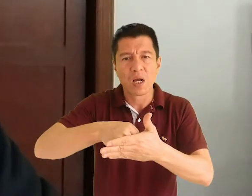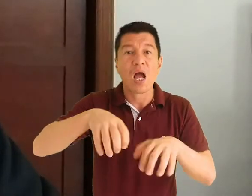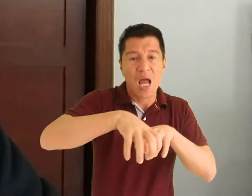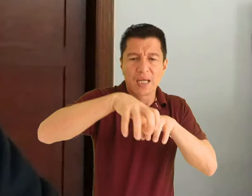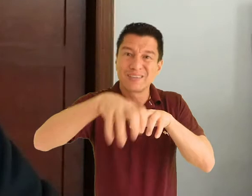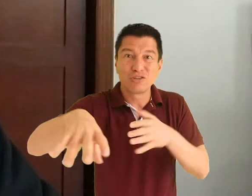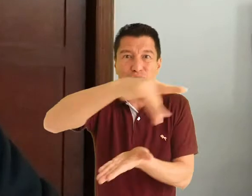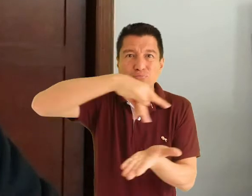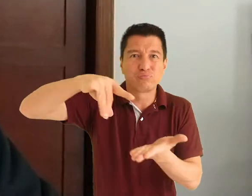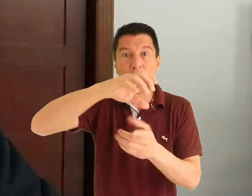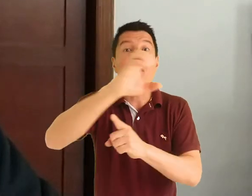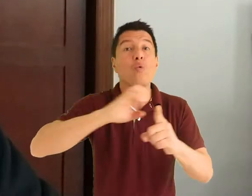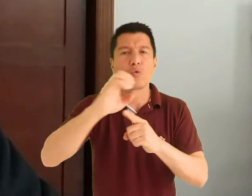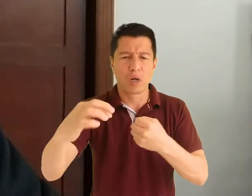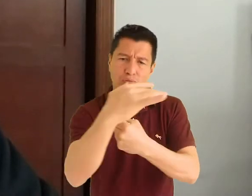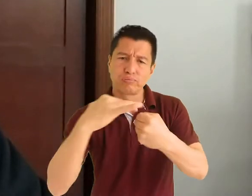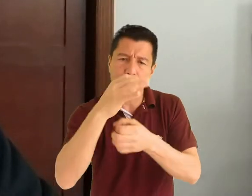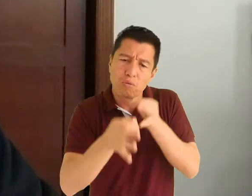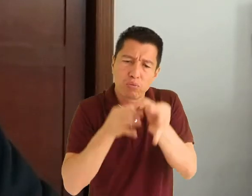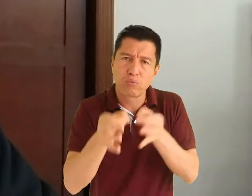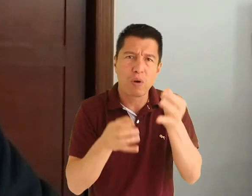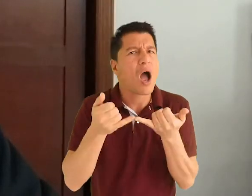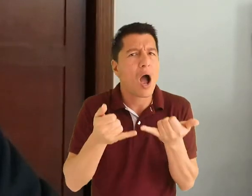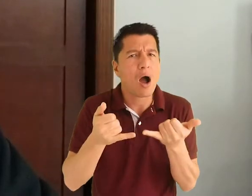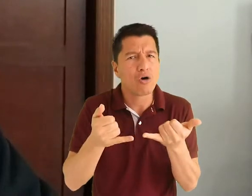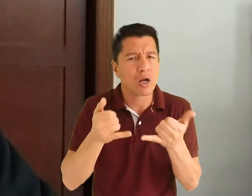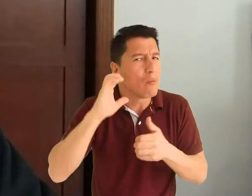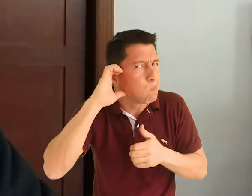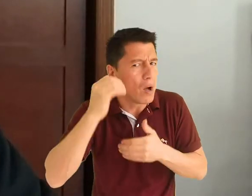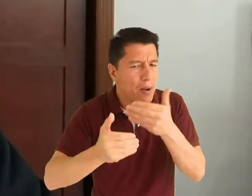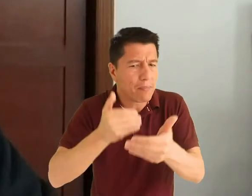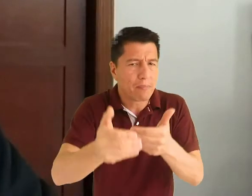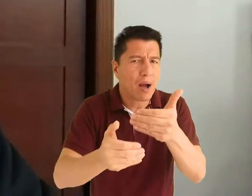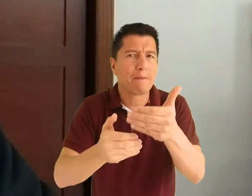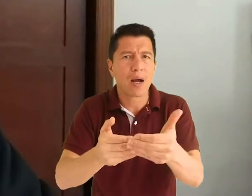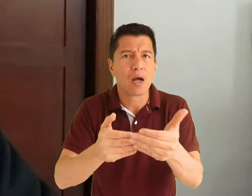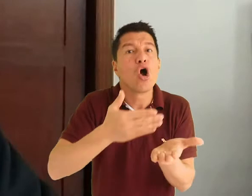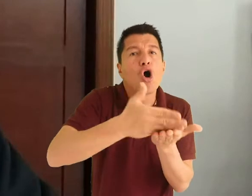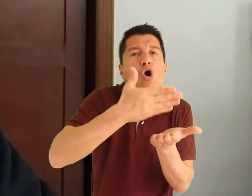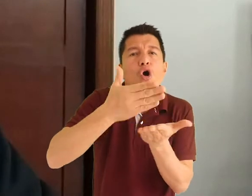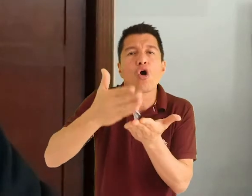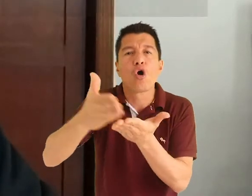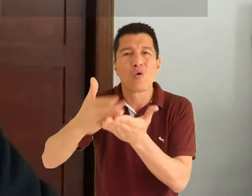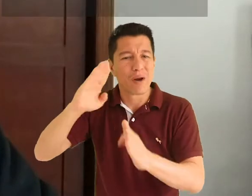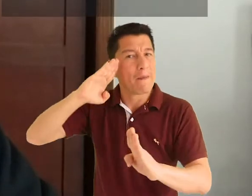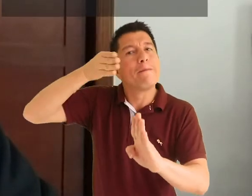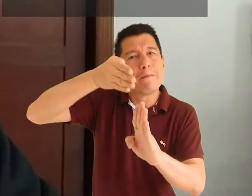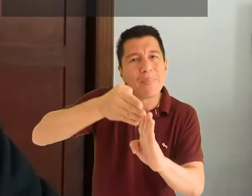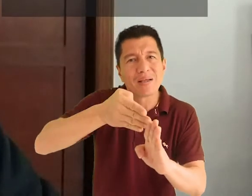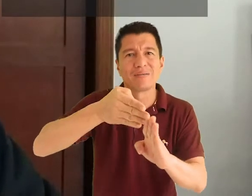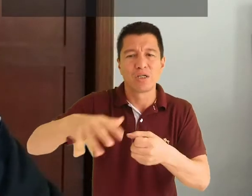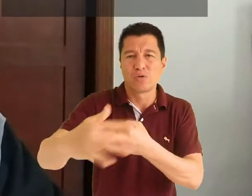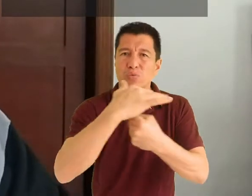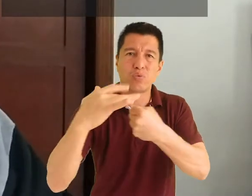en la extensión más bien, se genere una cultura ambiental. Para esto pues estamos haciendo una serie de procedimientos y en particular estamos